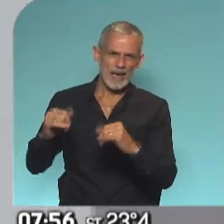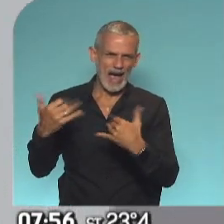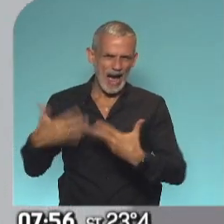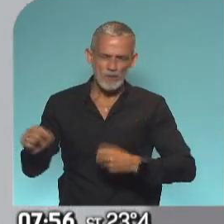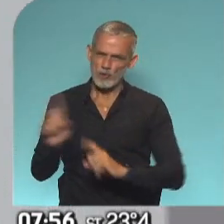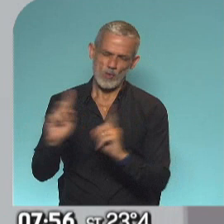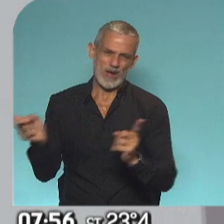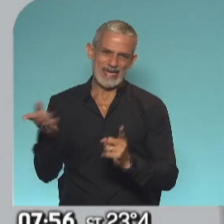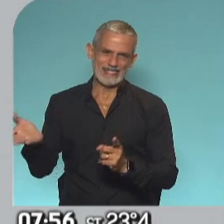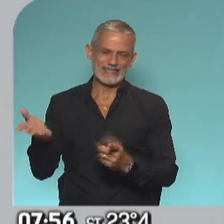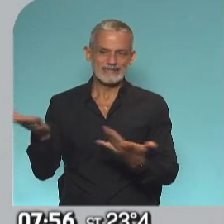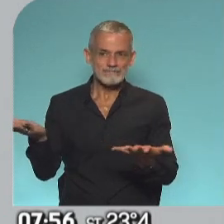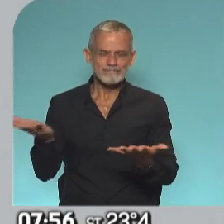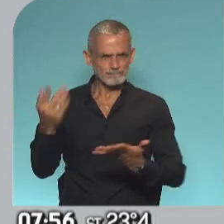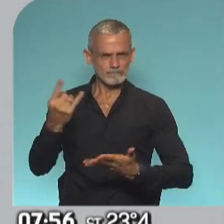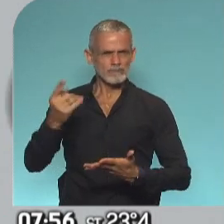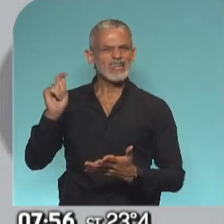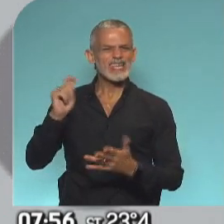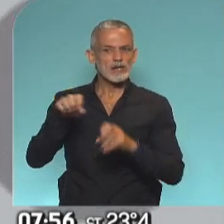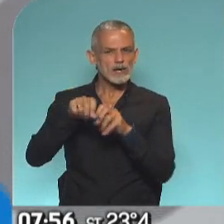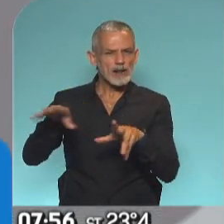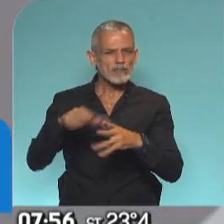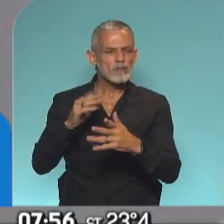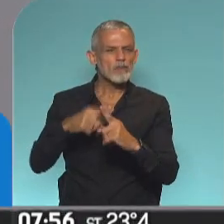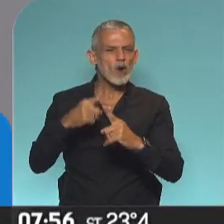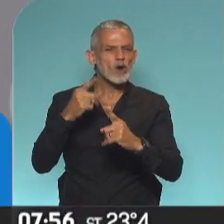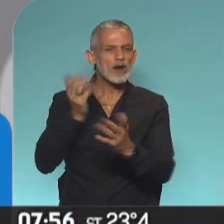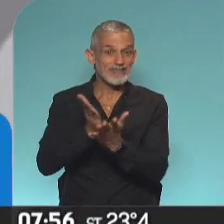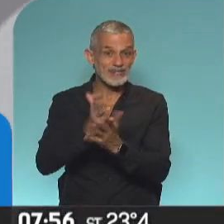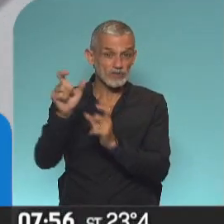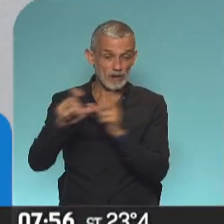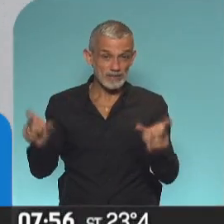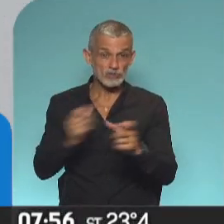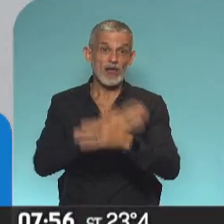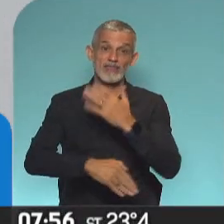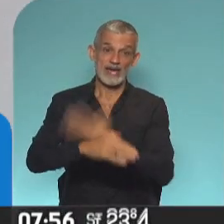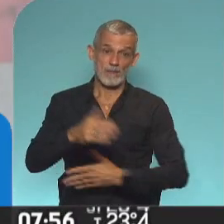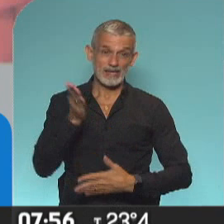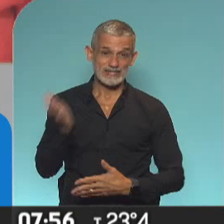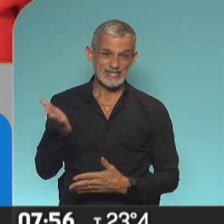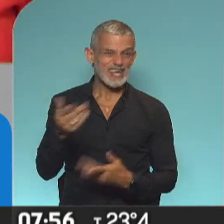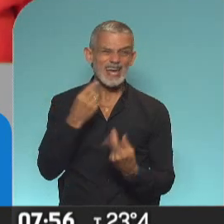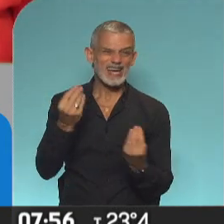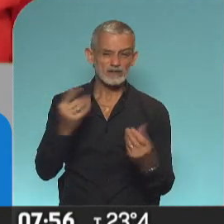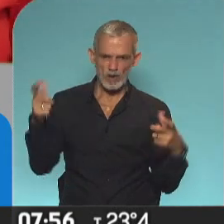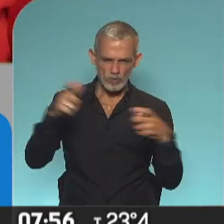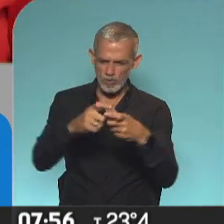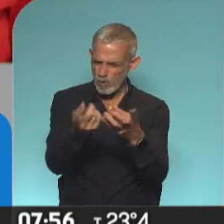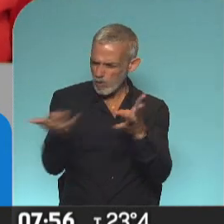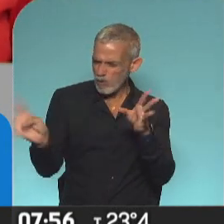este sentido, habló la Red por los Derechos de las Personas con Discapacidad, que reúne alrededor